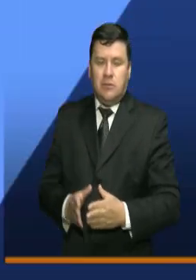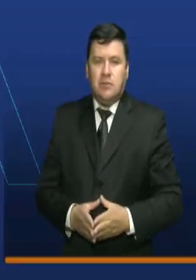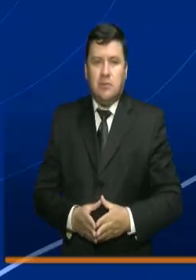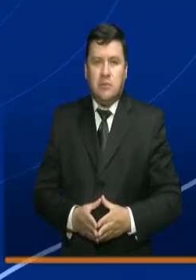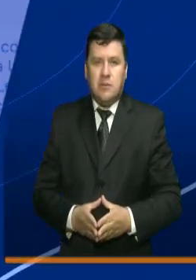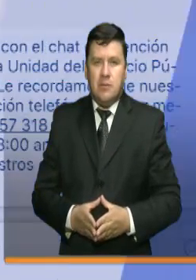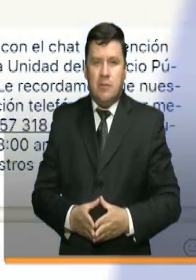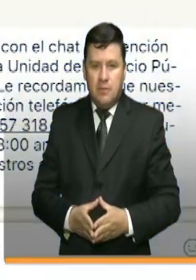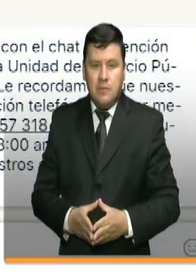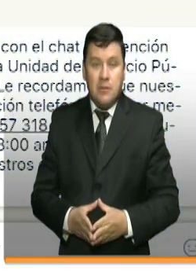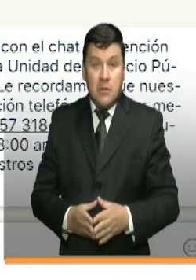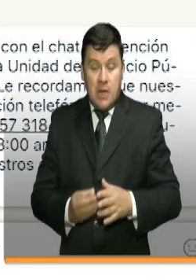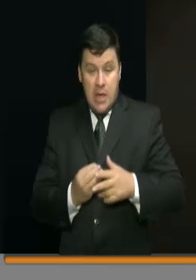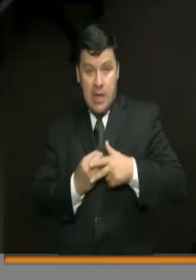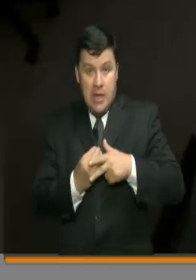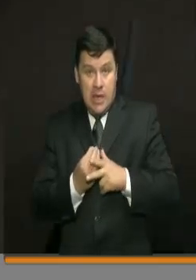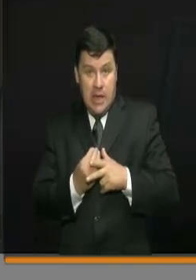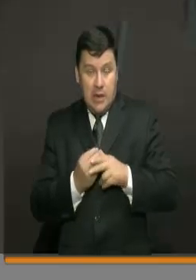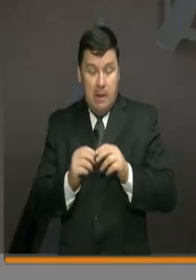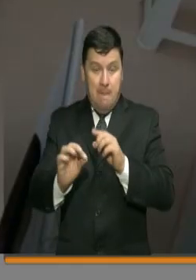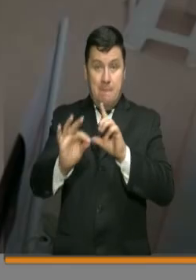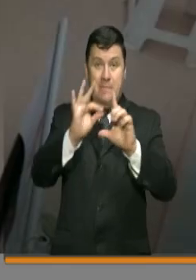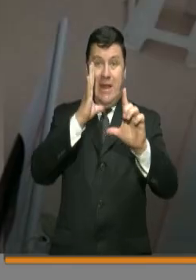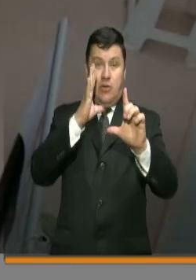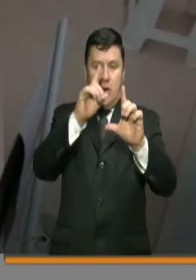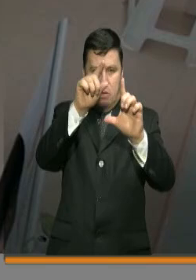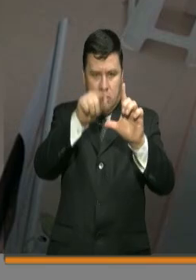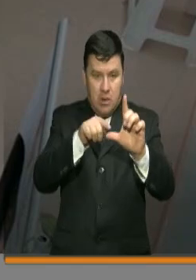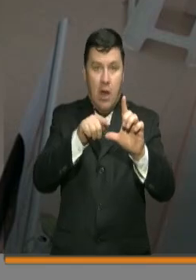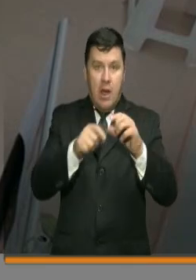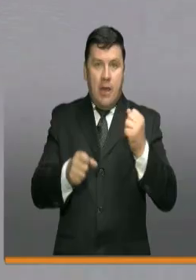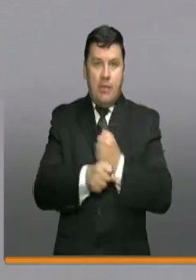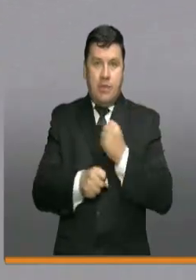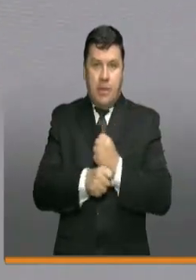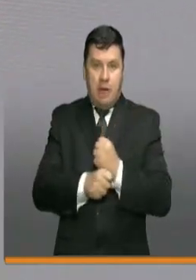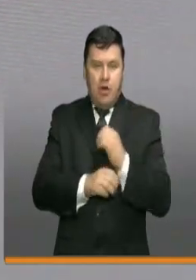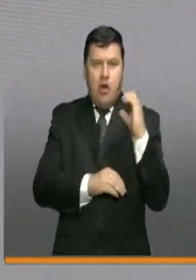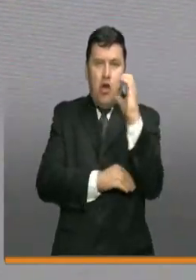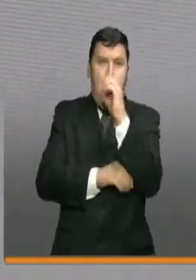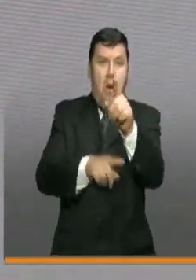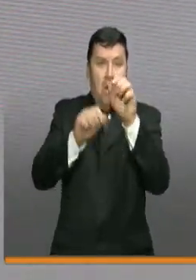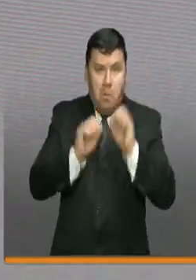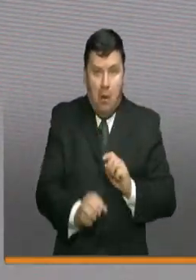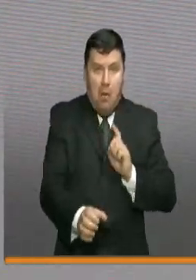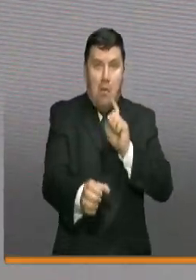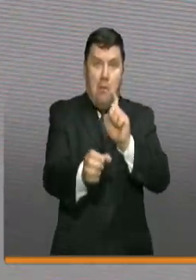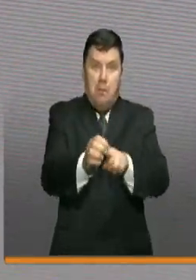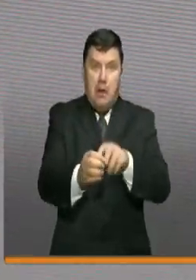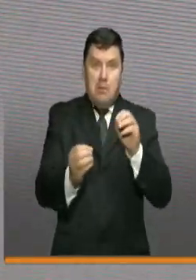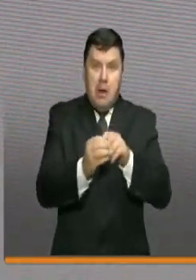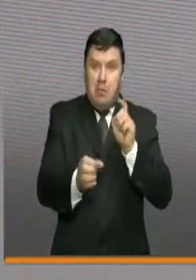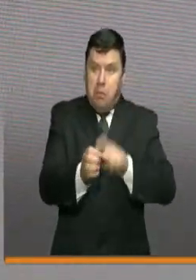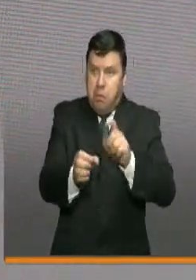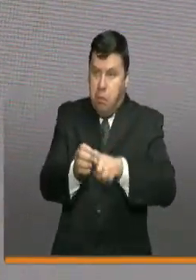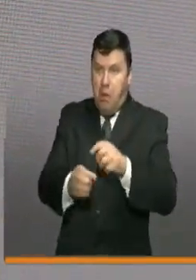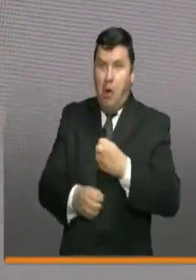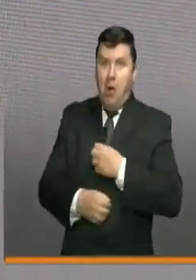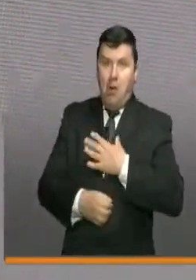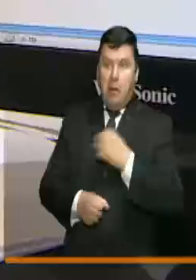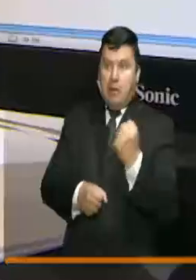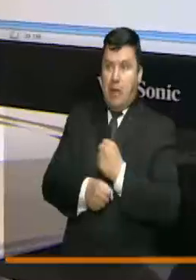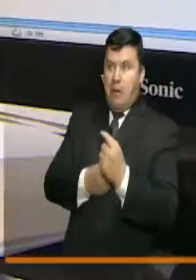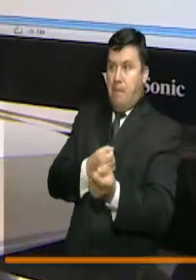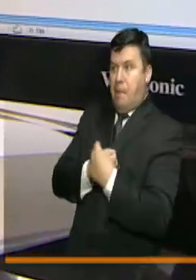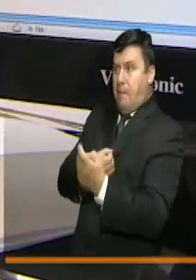www.bancoldex.com. Con herramienta virtual del Servicio Público de Empleo, colombianos podrán acceder a más de 100.000